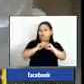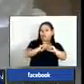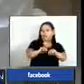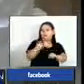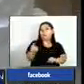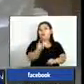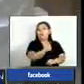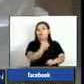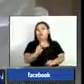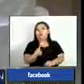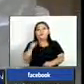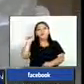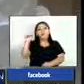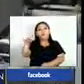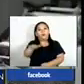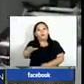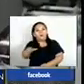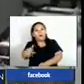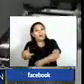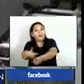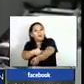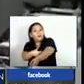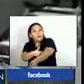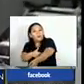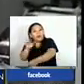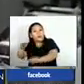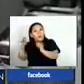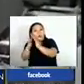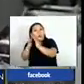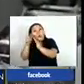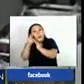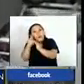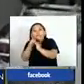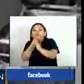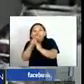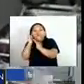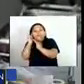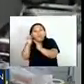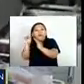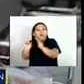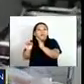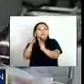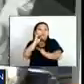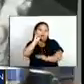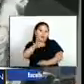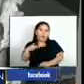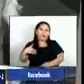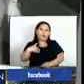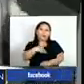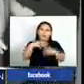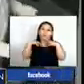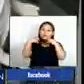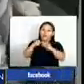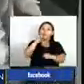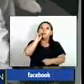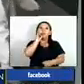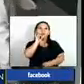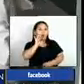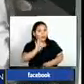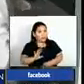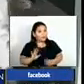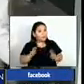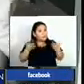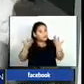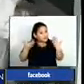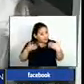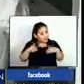COVID-19 registrados en el asilo Sara Saldívar. Sin precisar detalles, Alaví aseguró que desde el ministerio se